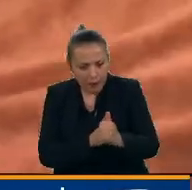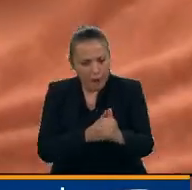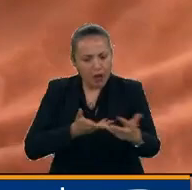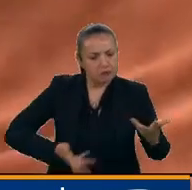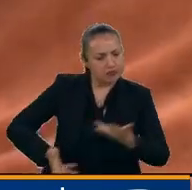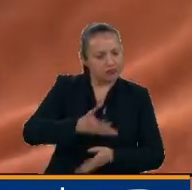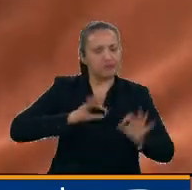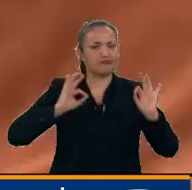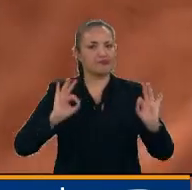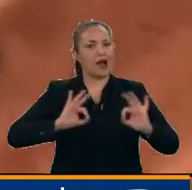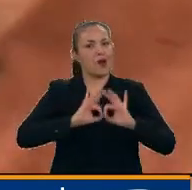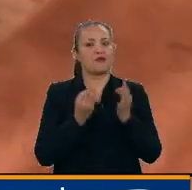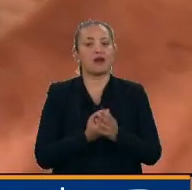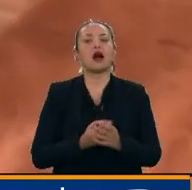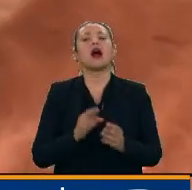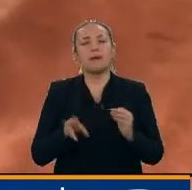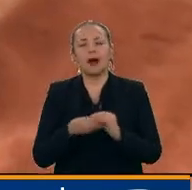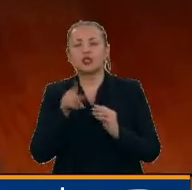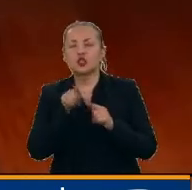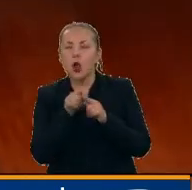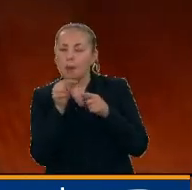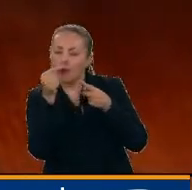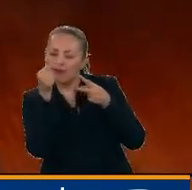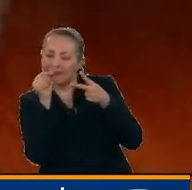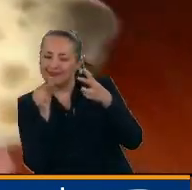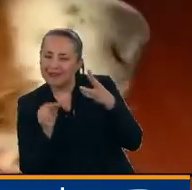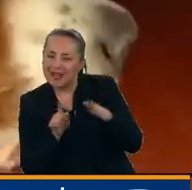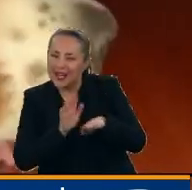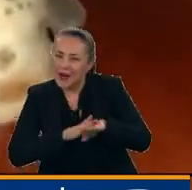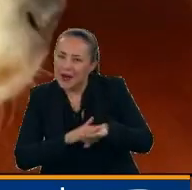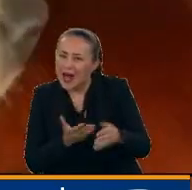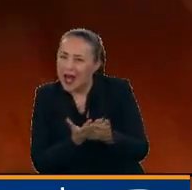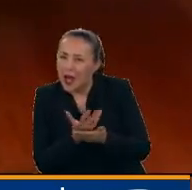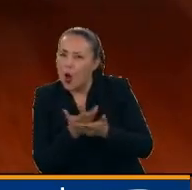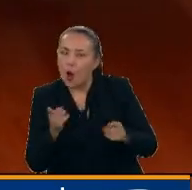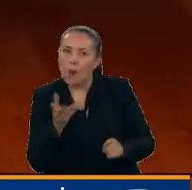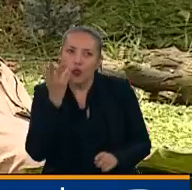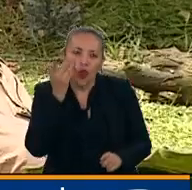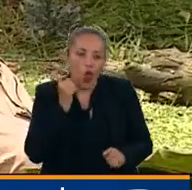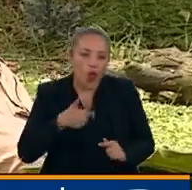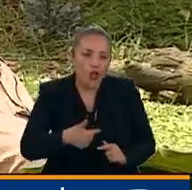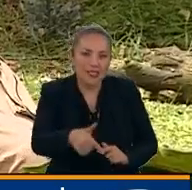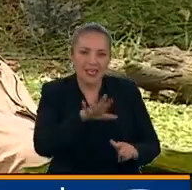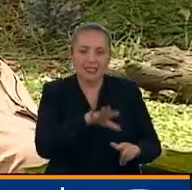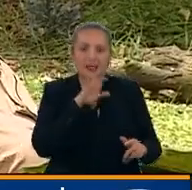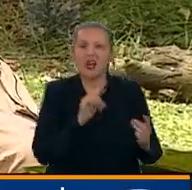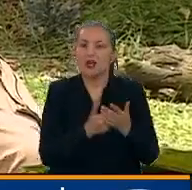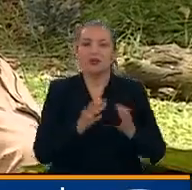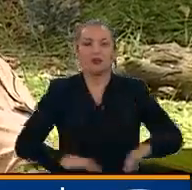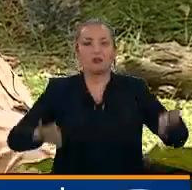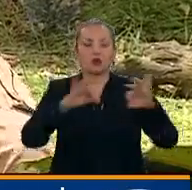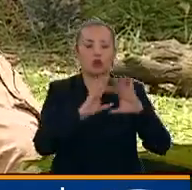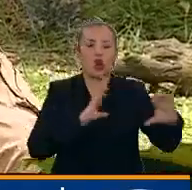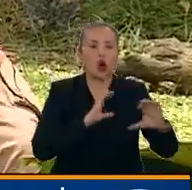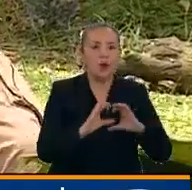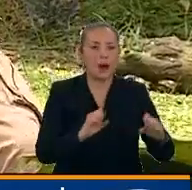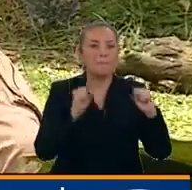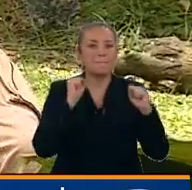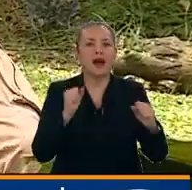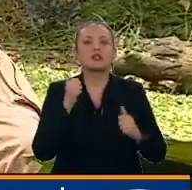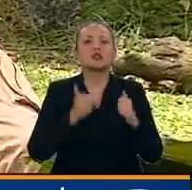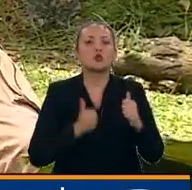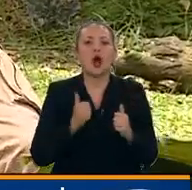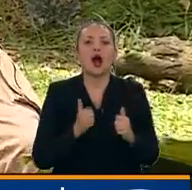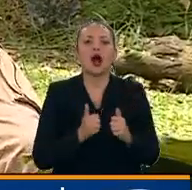familia. Y para eso, algunos truquitos que serán de gran utilidad en el día a día con tu perrito. Establezcan un canal de comunicación en lo posible